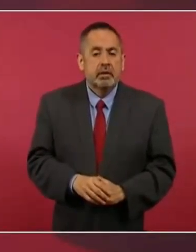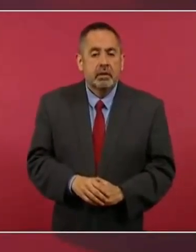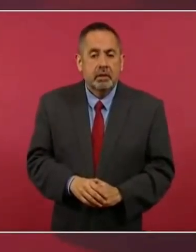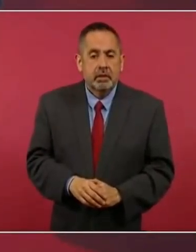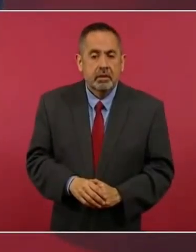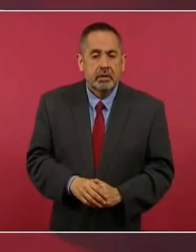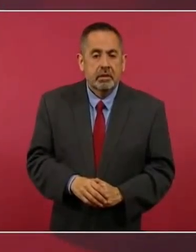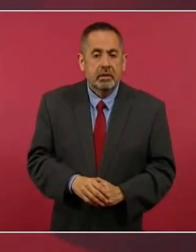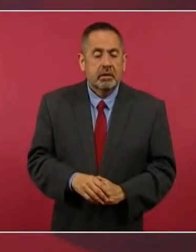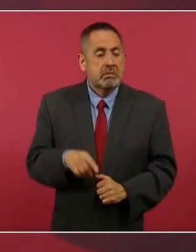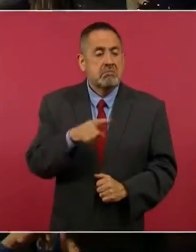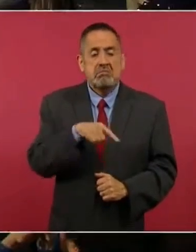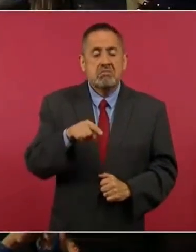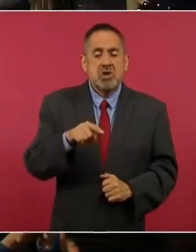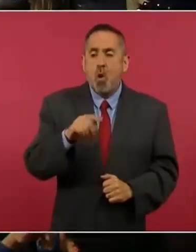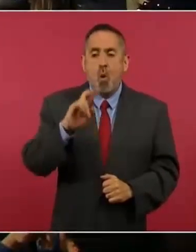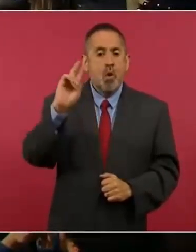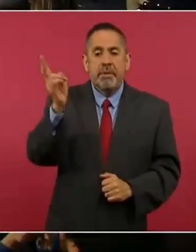Ni en las universidades,